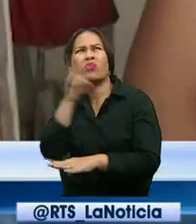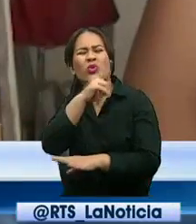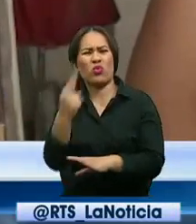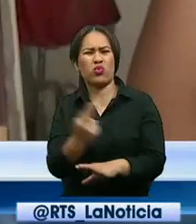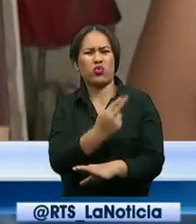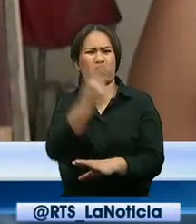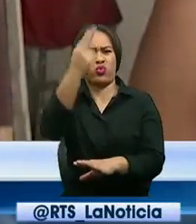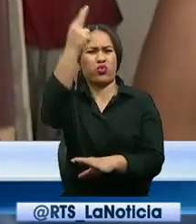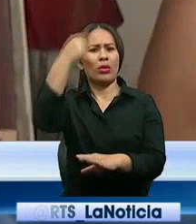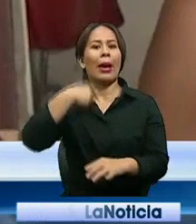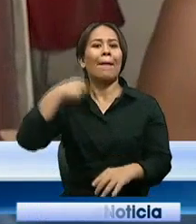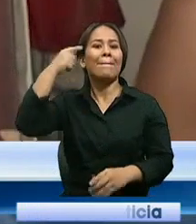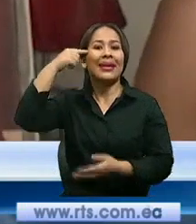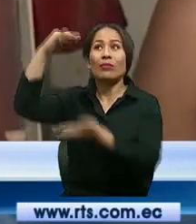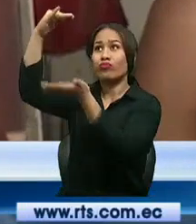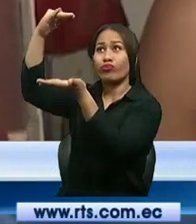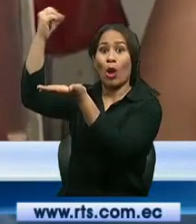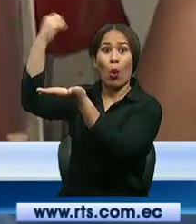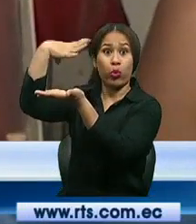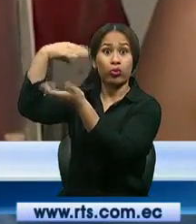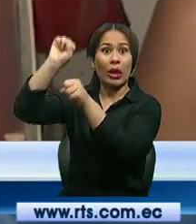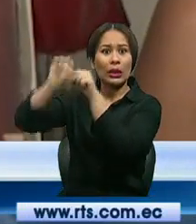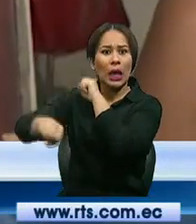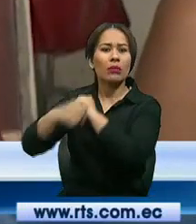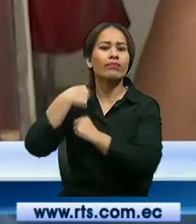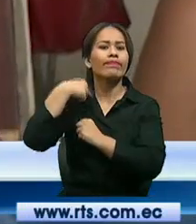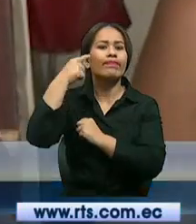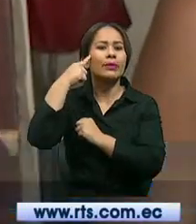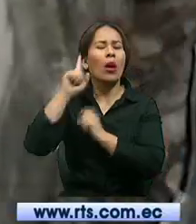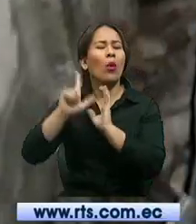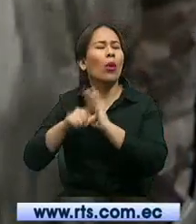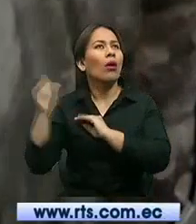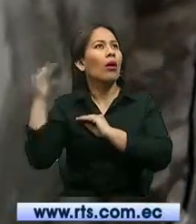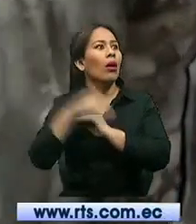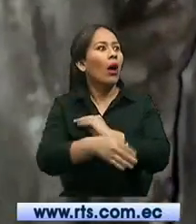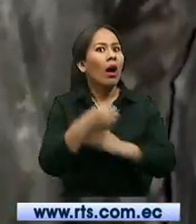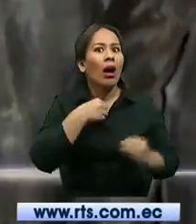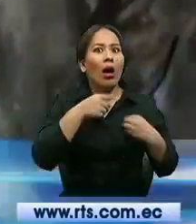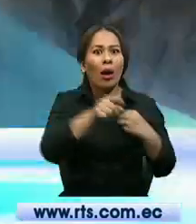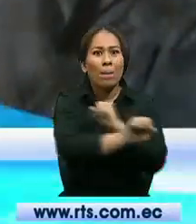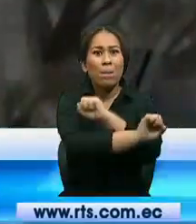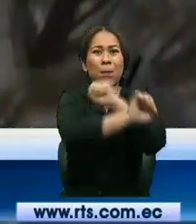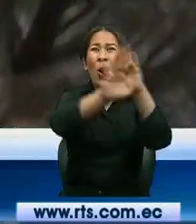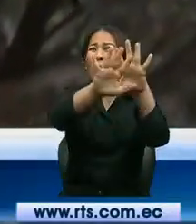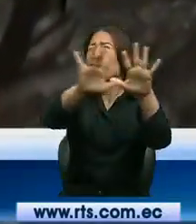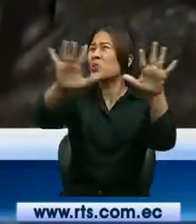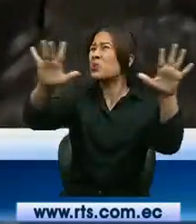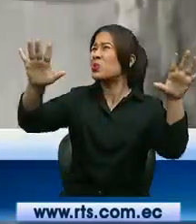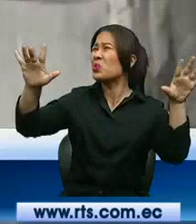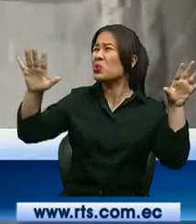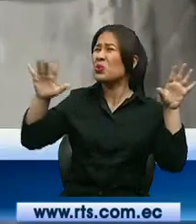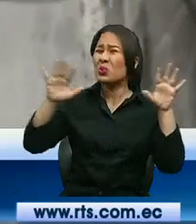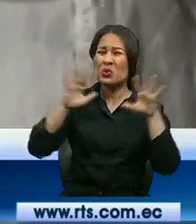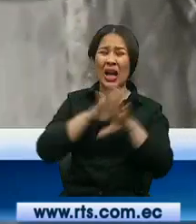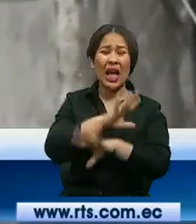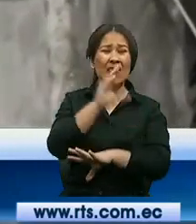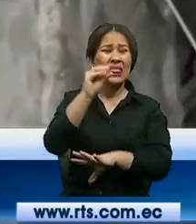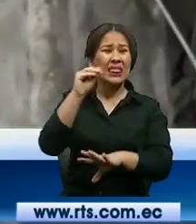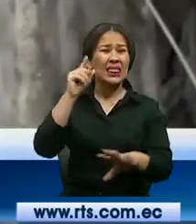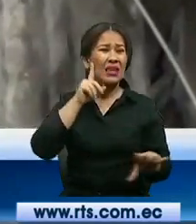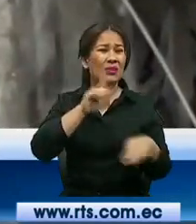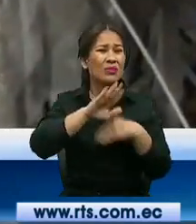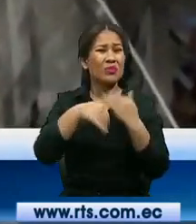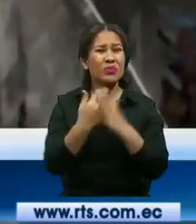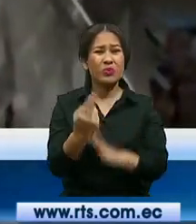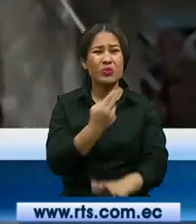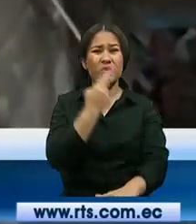luces, creí que era un transformador, pero no, ya después cuando vinimos acá vimos ya cómo estaba todo esto,